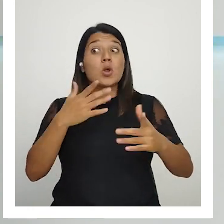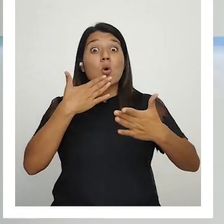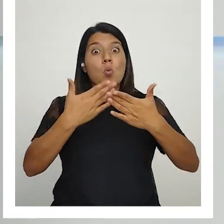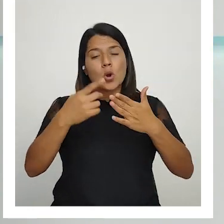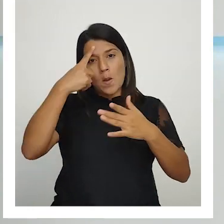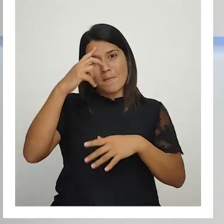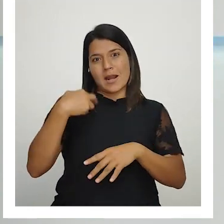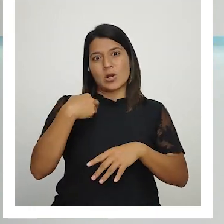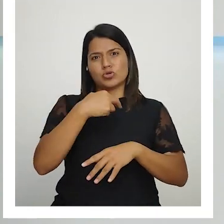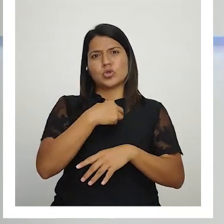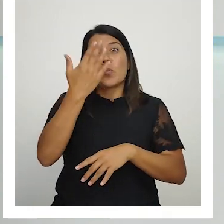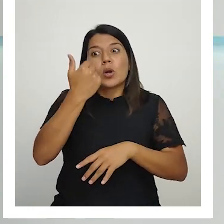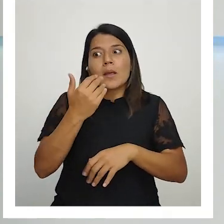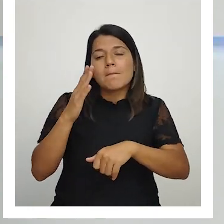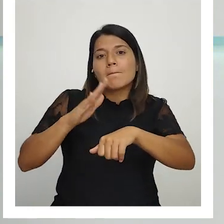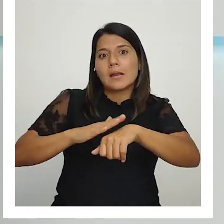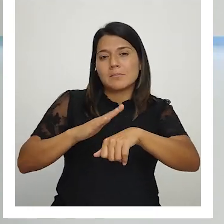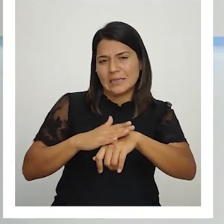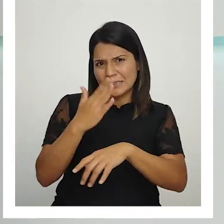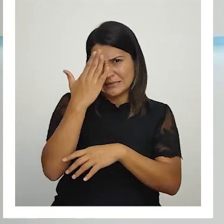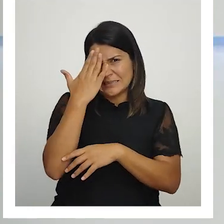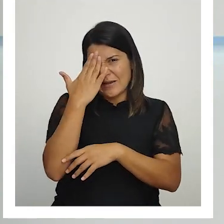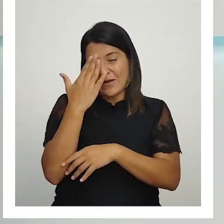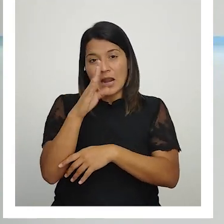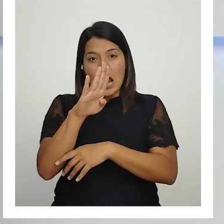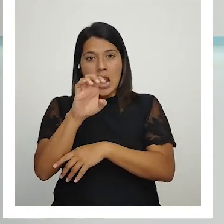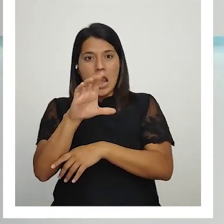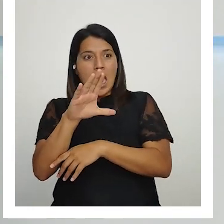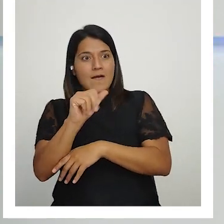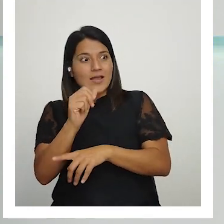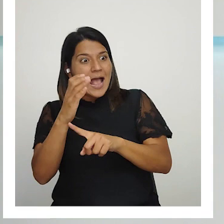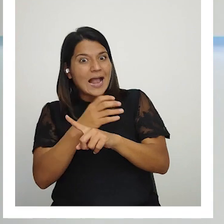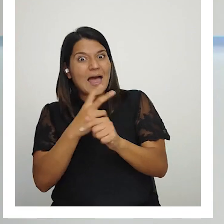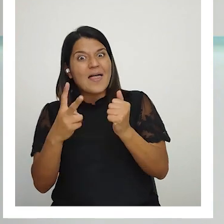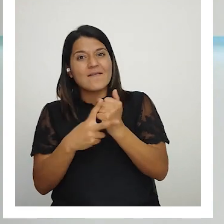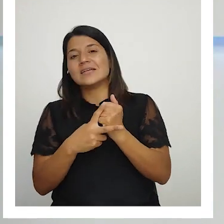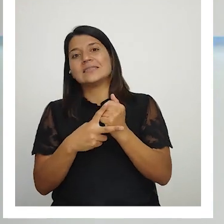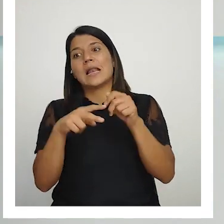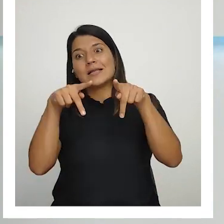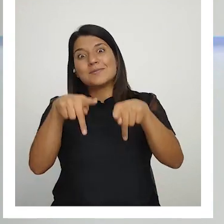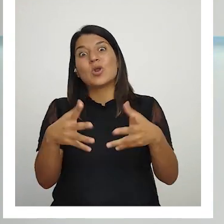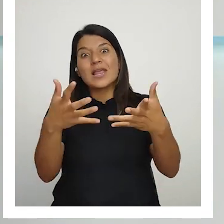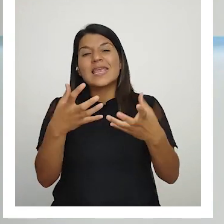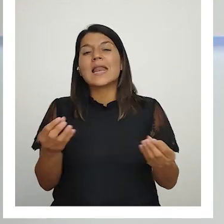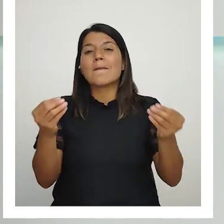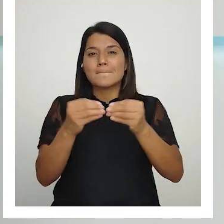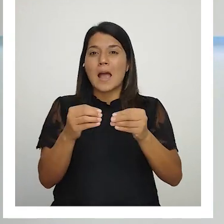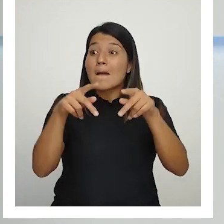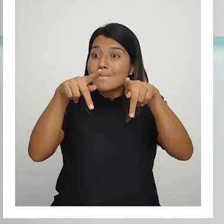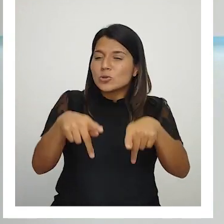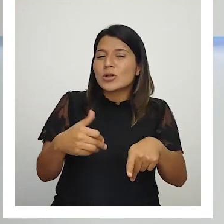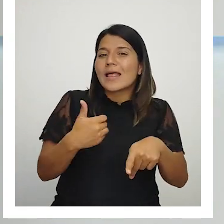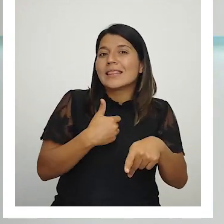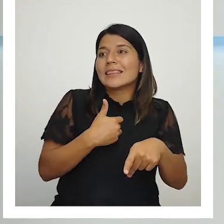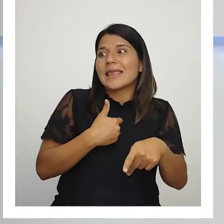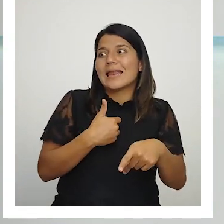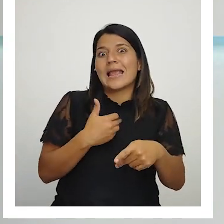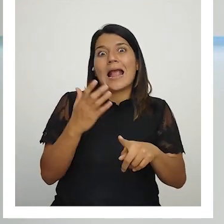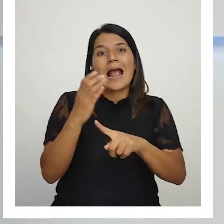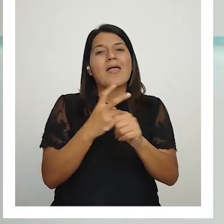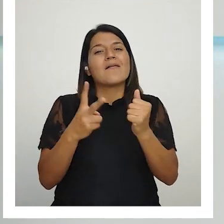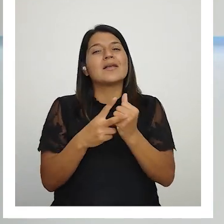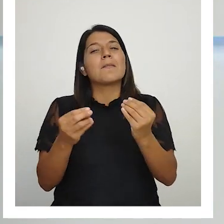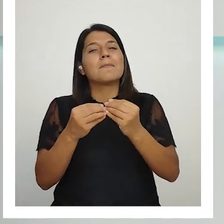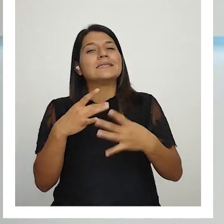nosotros porque nos deja saber que la beca se está consolidando más y la gente se está interesando más en buscar Reino Unido como un mercado alternativo